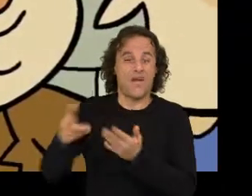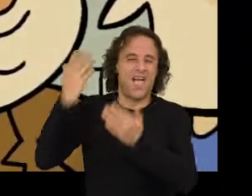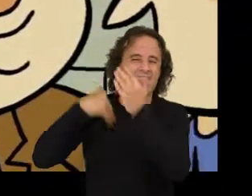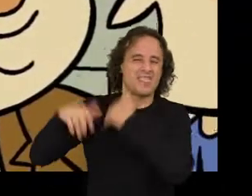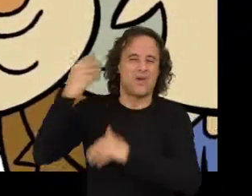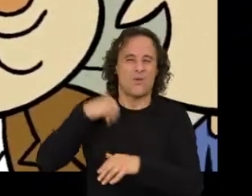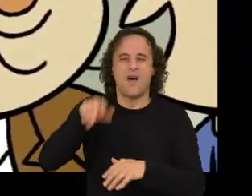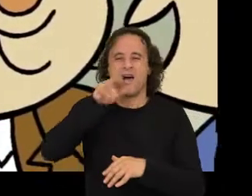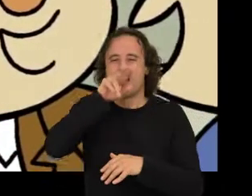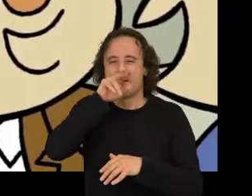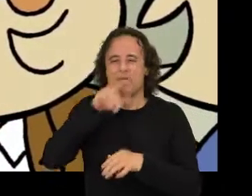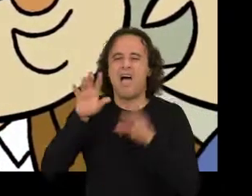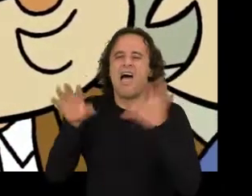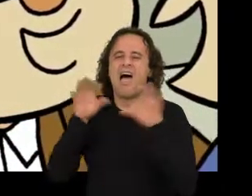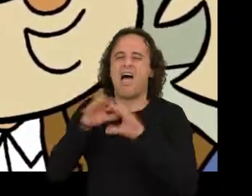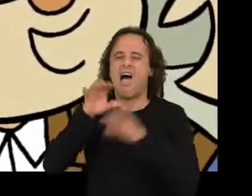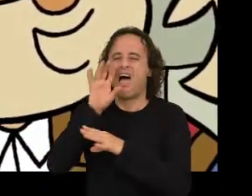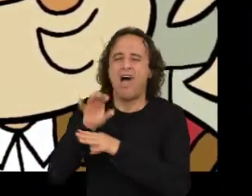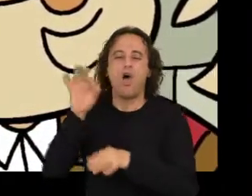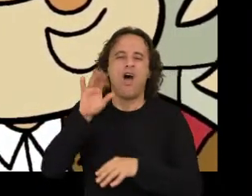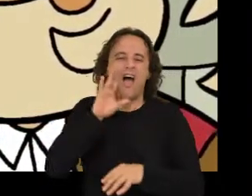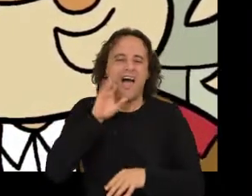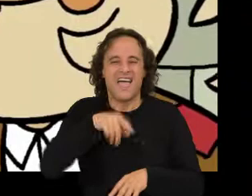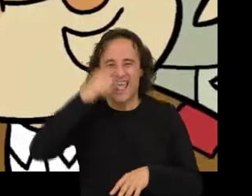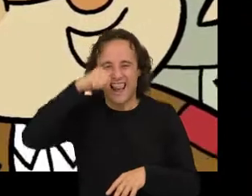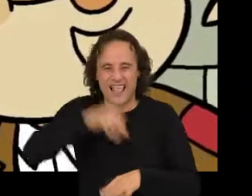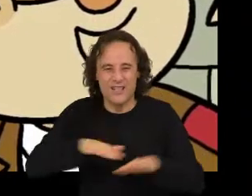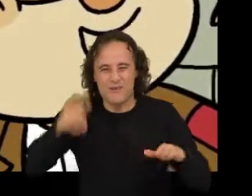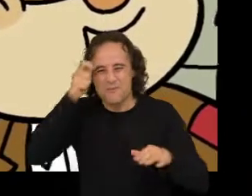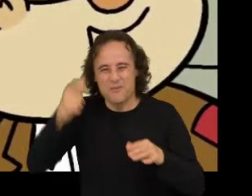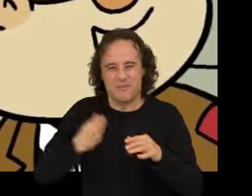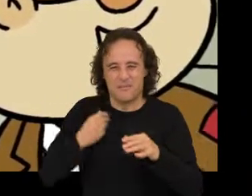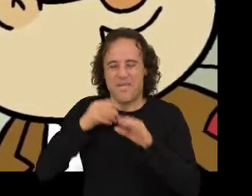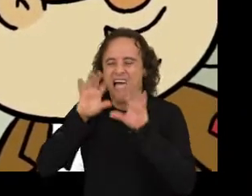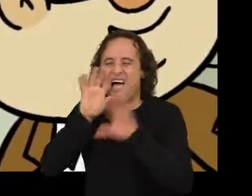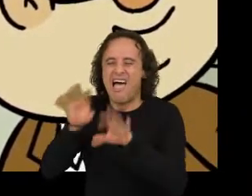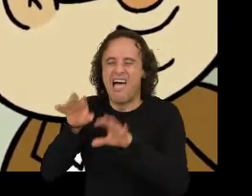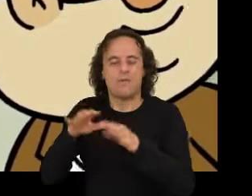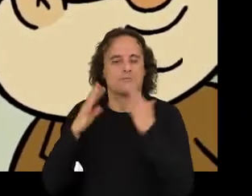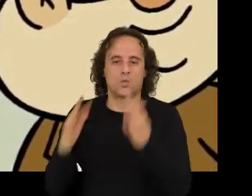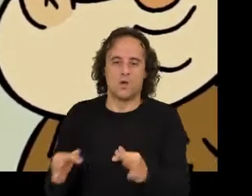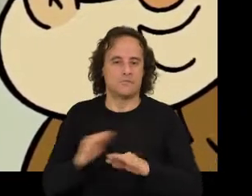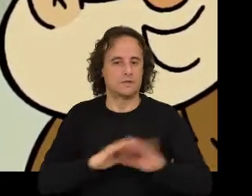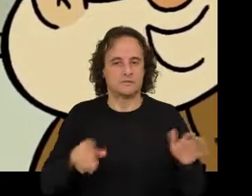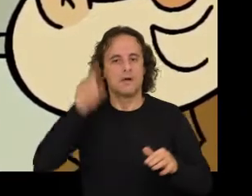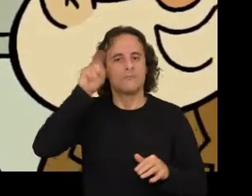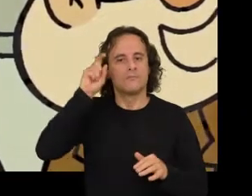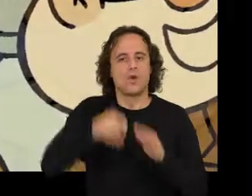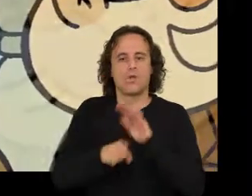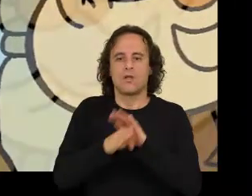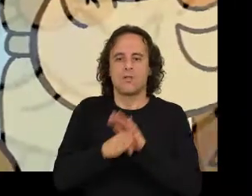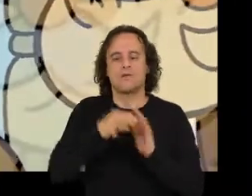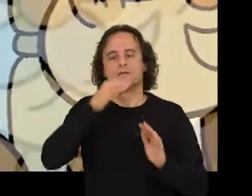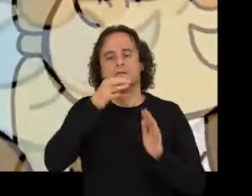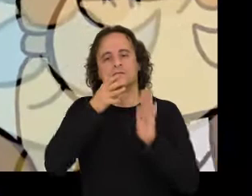seus tataravós. E moito menos do aldeaniño que dixo esquecéronme. O mestre aínda continuou